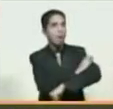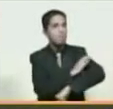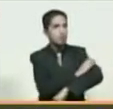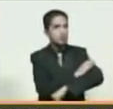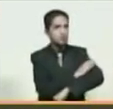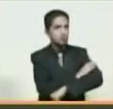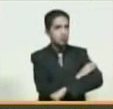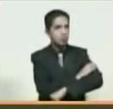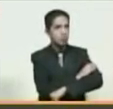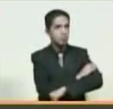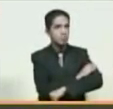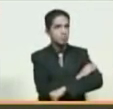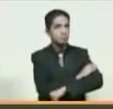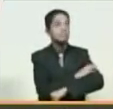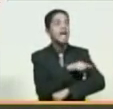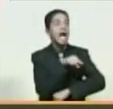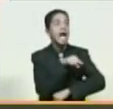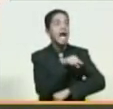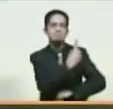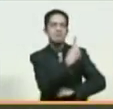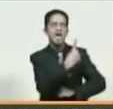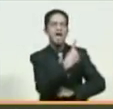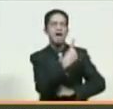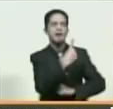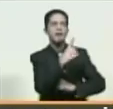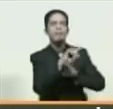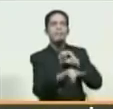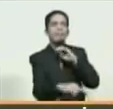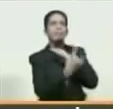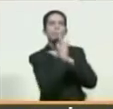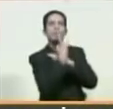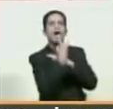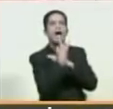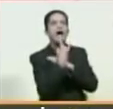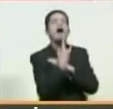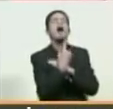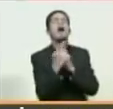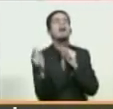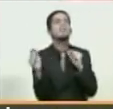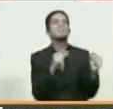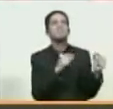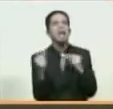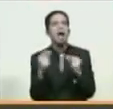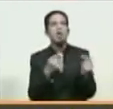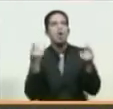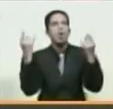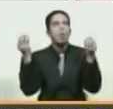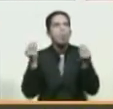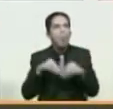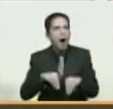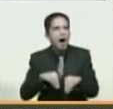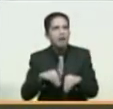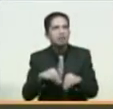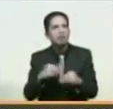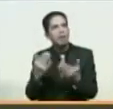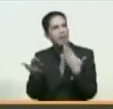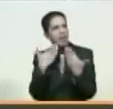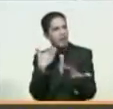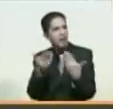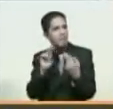vivimos entonces la primera al diálogo, al acuerdo, a la convivencia